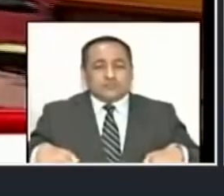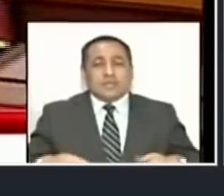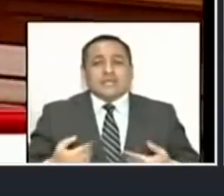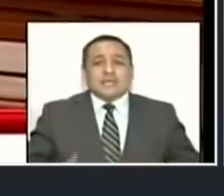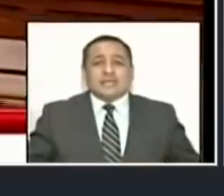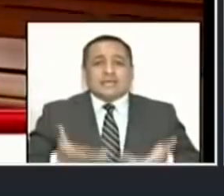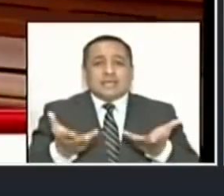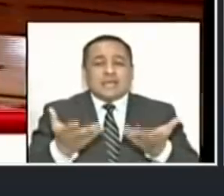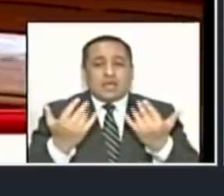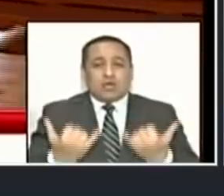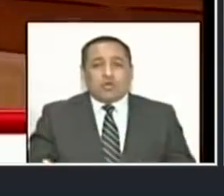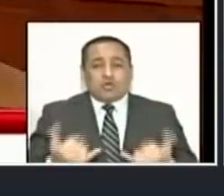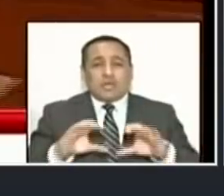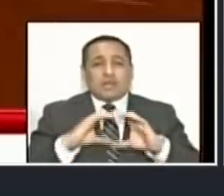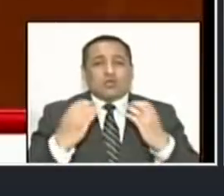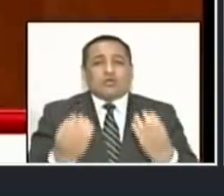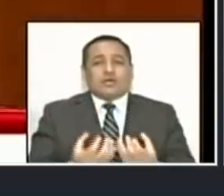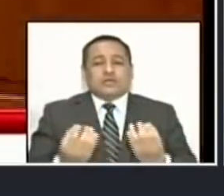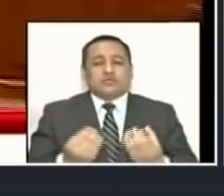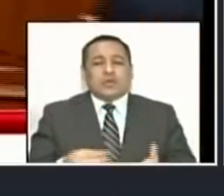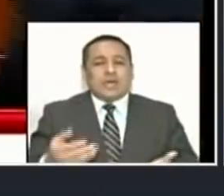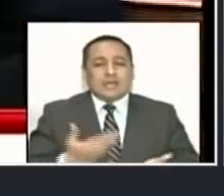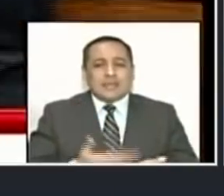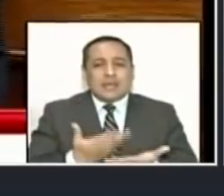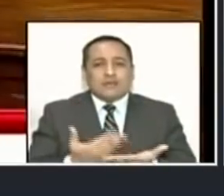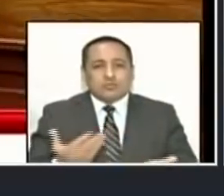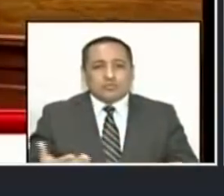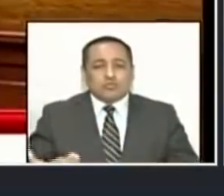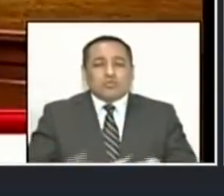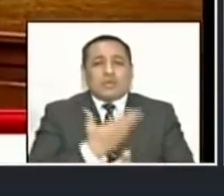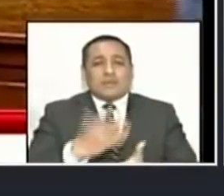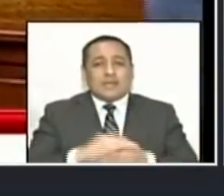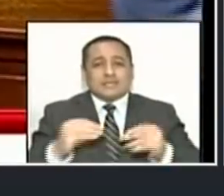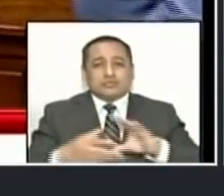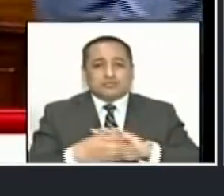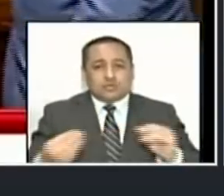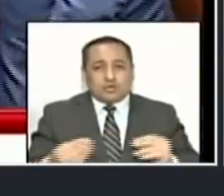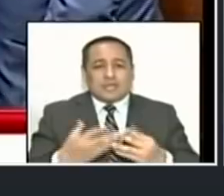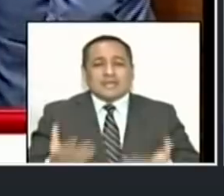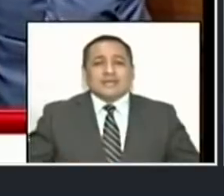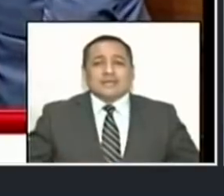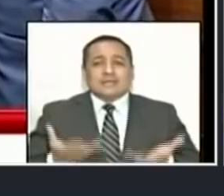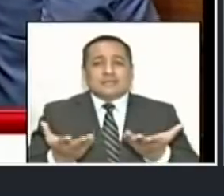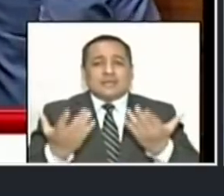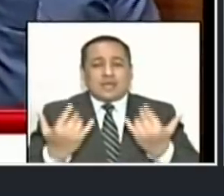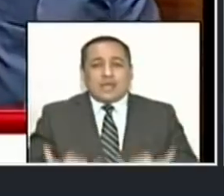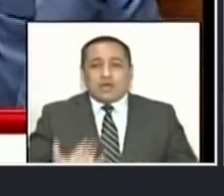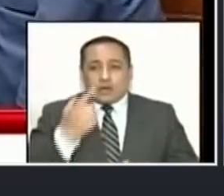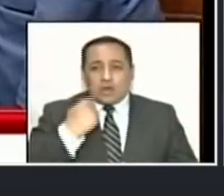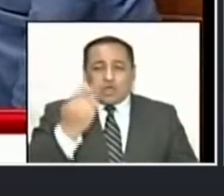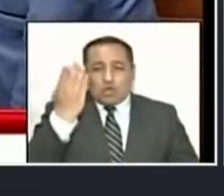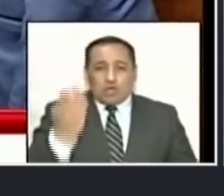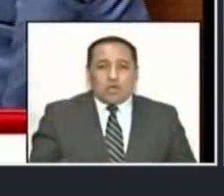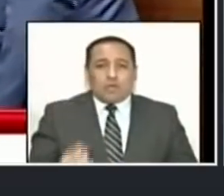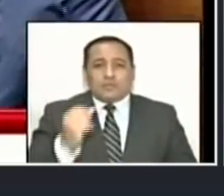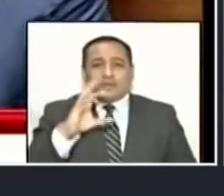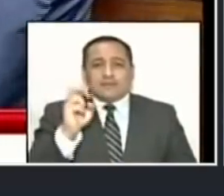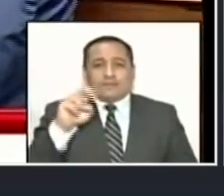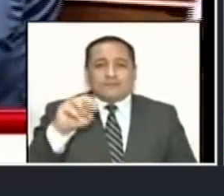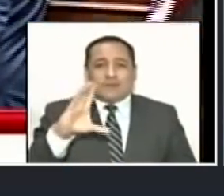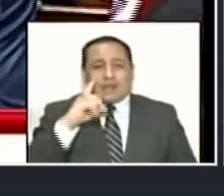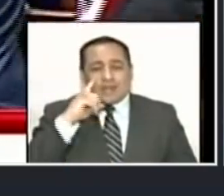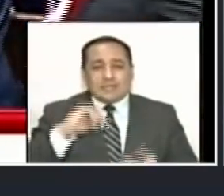¿cómo lo resuelves? ¿Es solo leyes o también tienes el problema de que no tenemos buenos partidos políticos que son las grandes escuelas